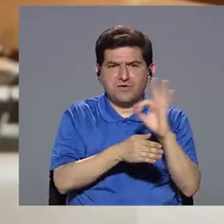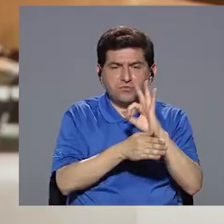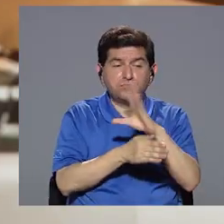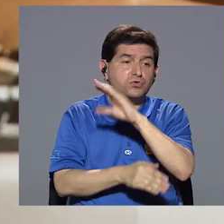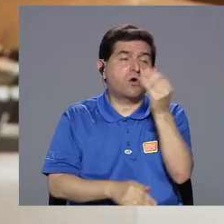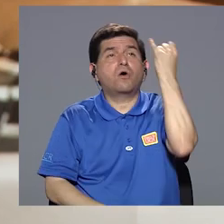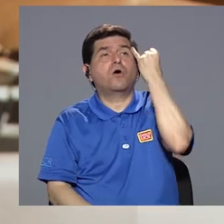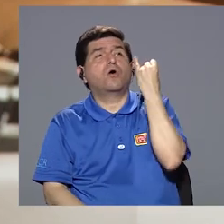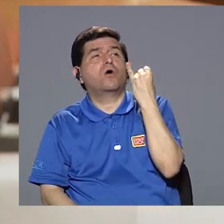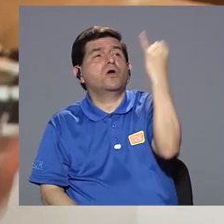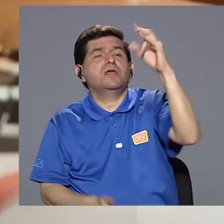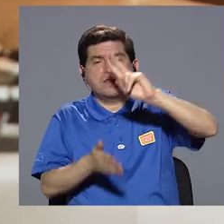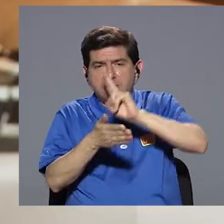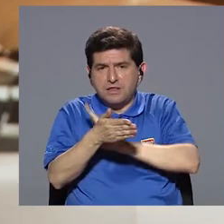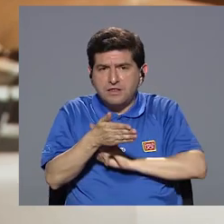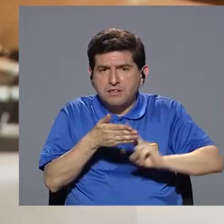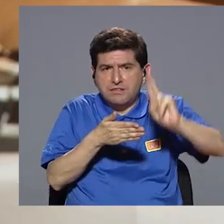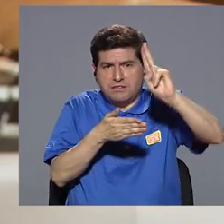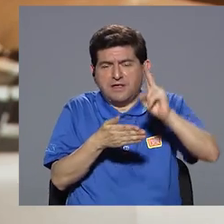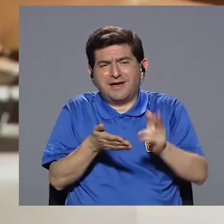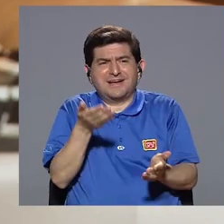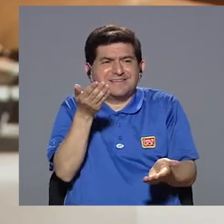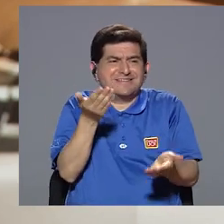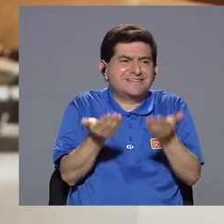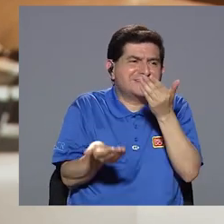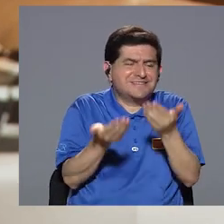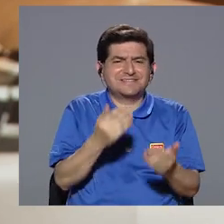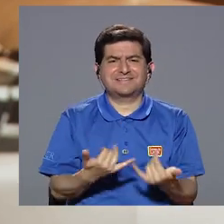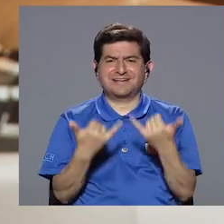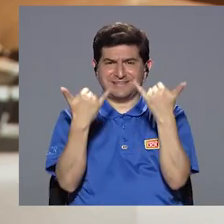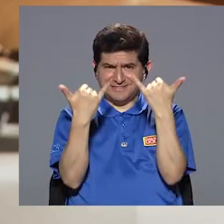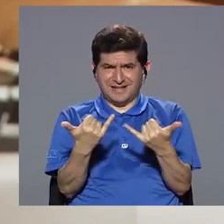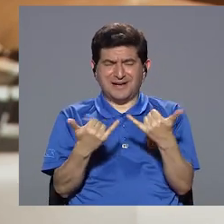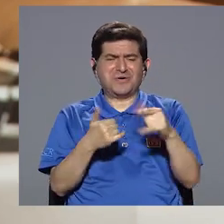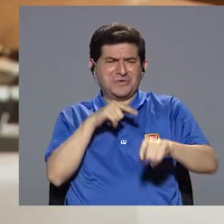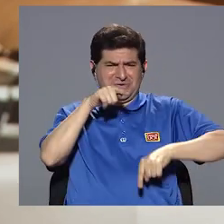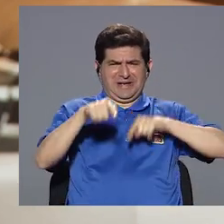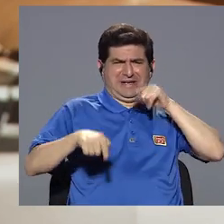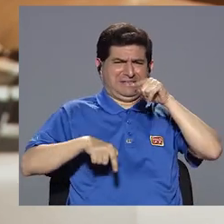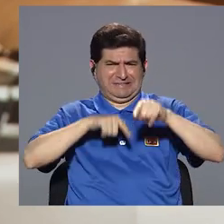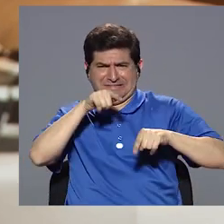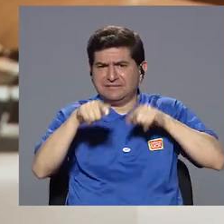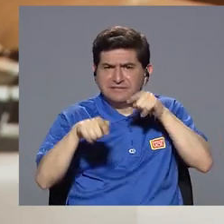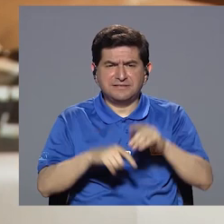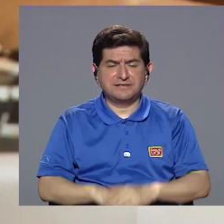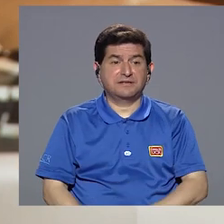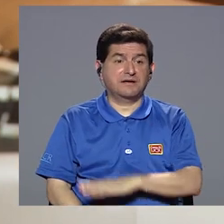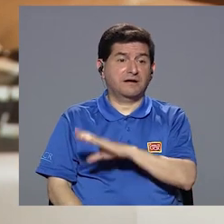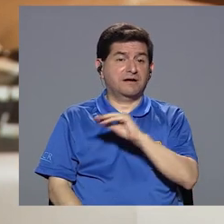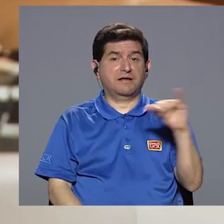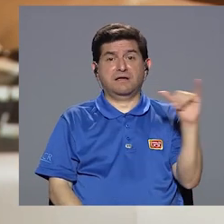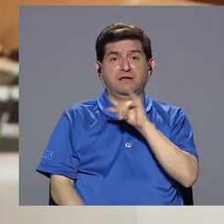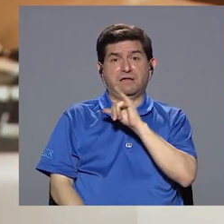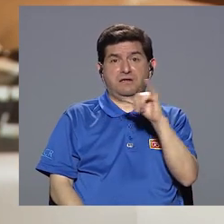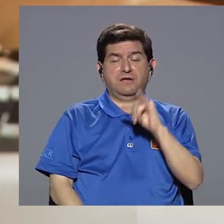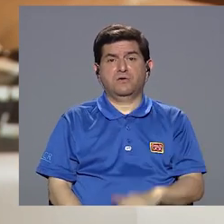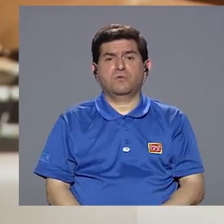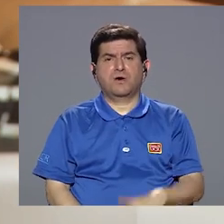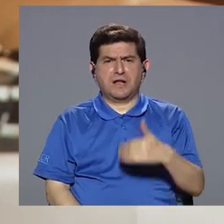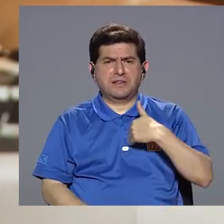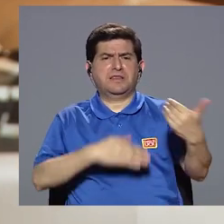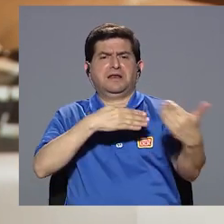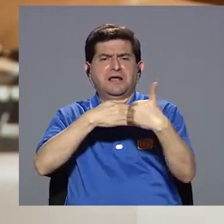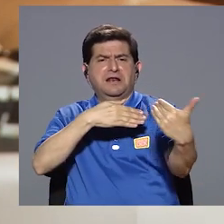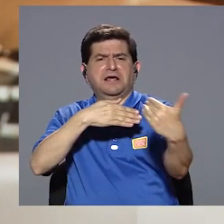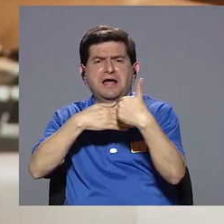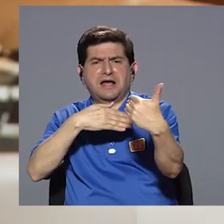o la misma concepción de universidad sufre críticas y también